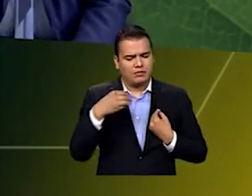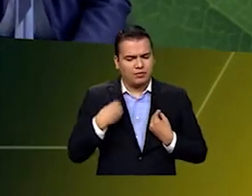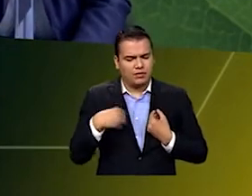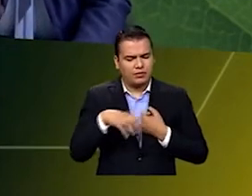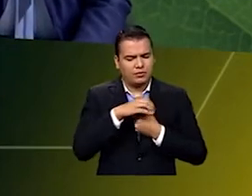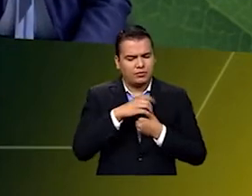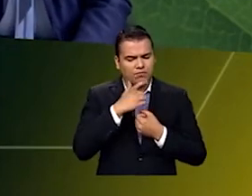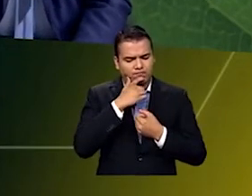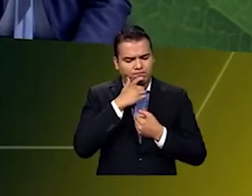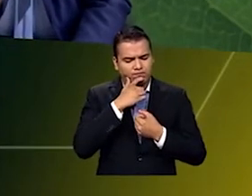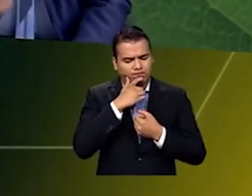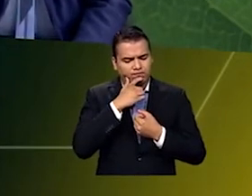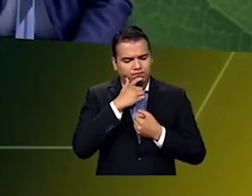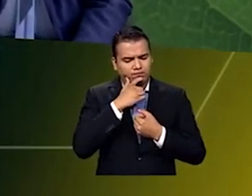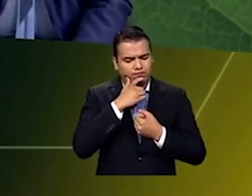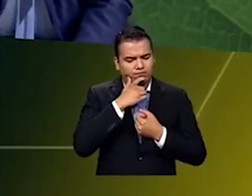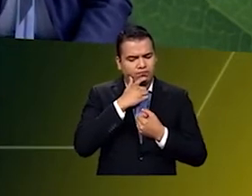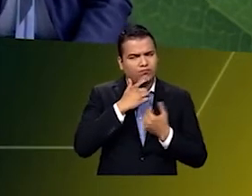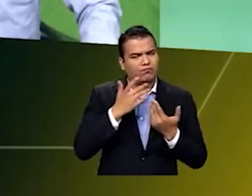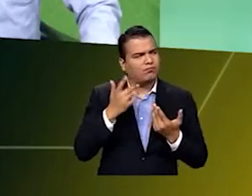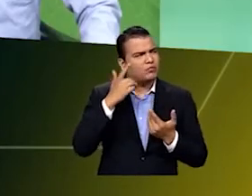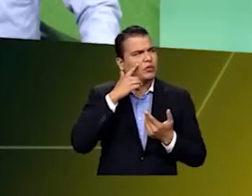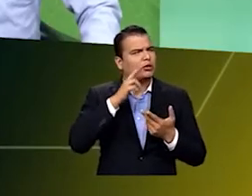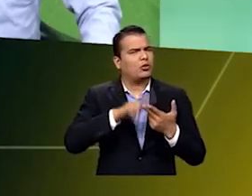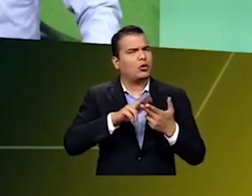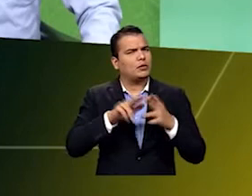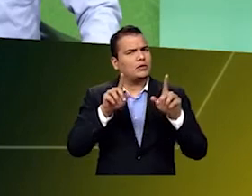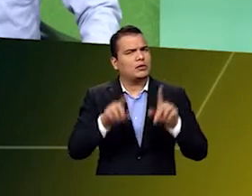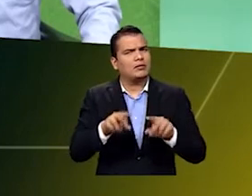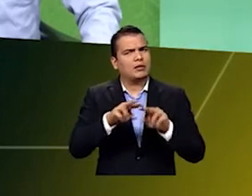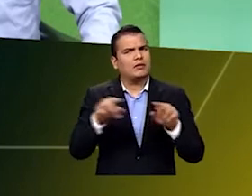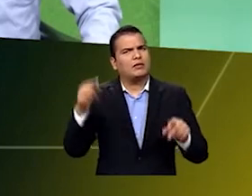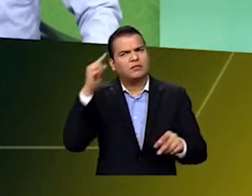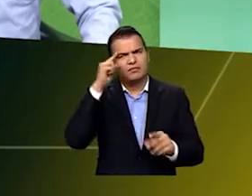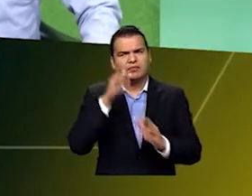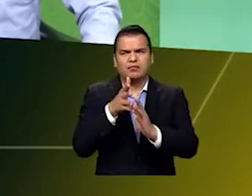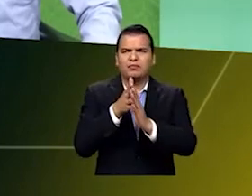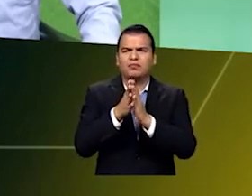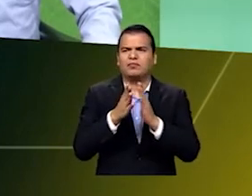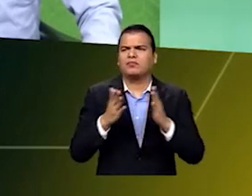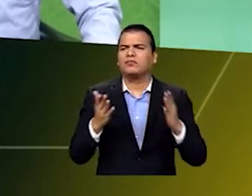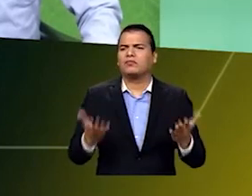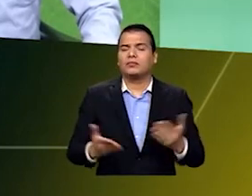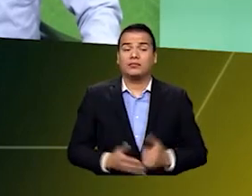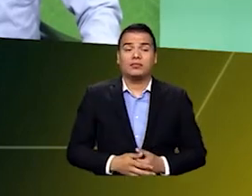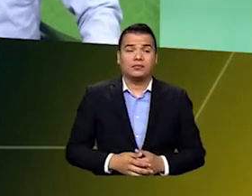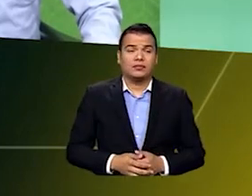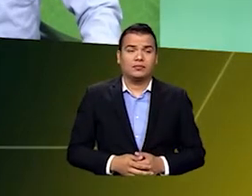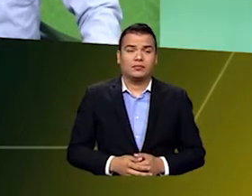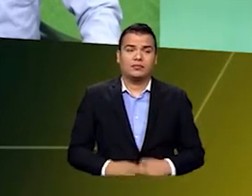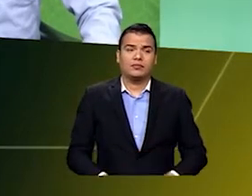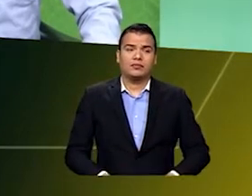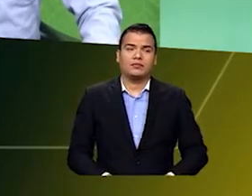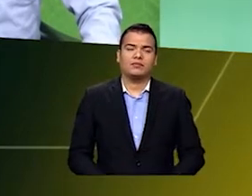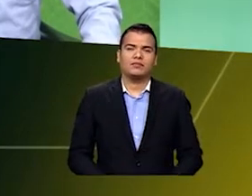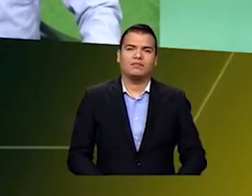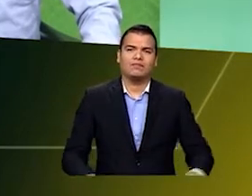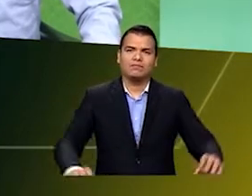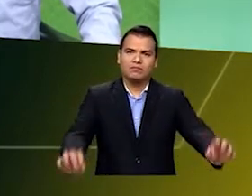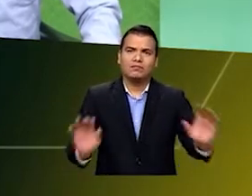la conservación, frente a la biodiversidad? Todo está relacionado. Nosotros desde la ciudad dependemos de los